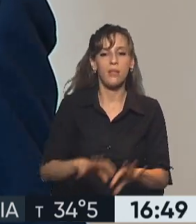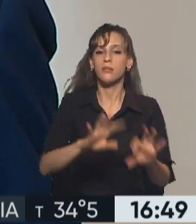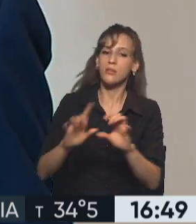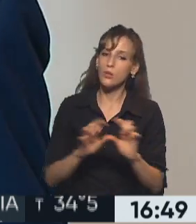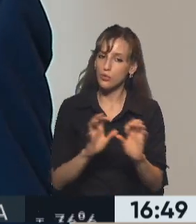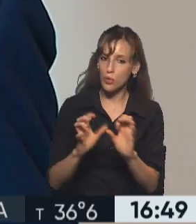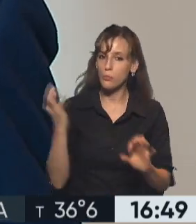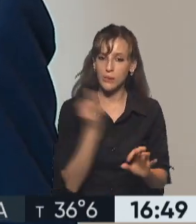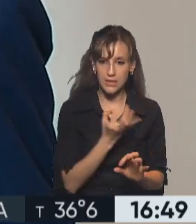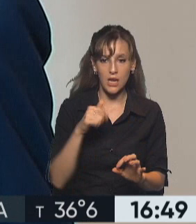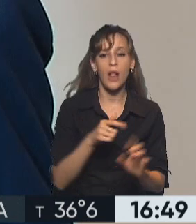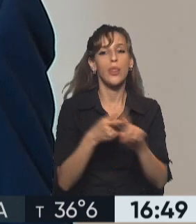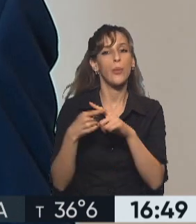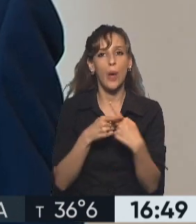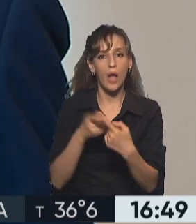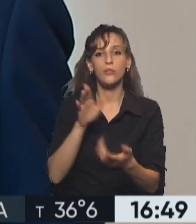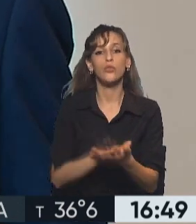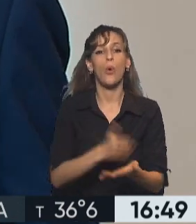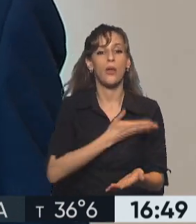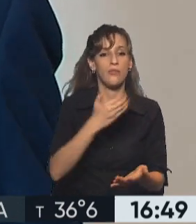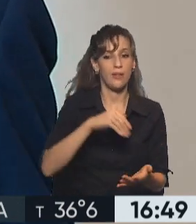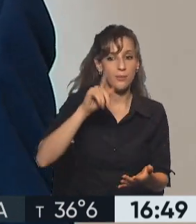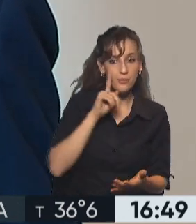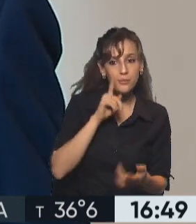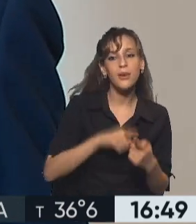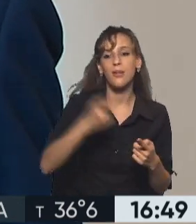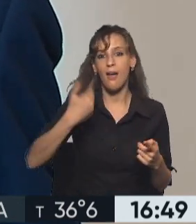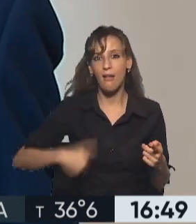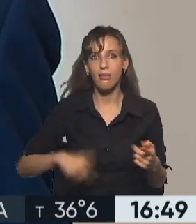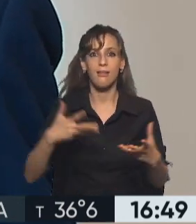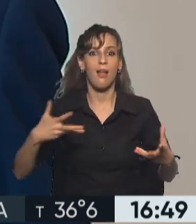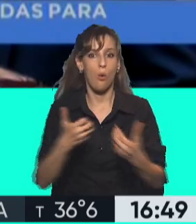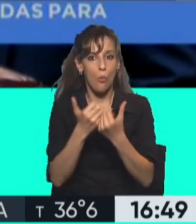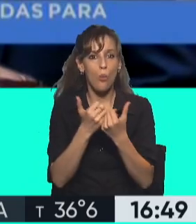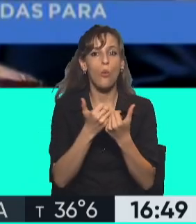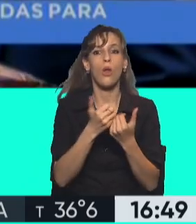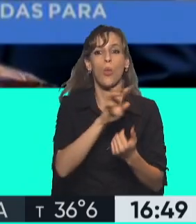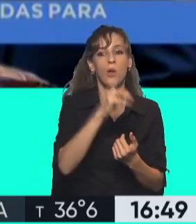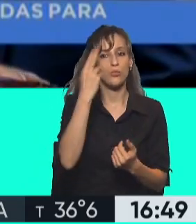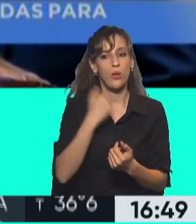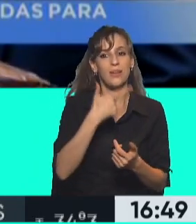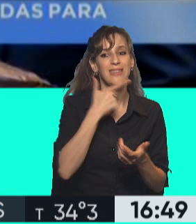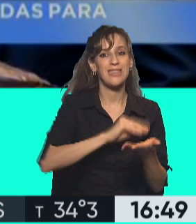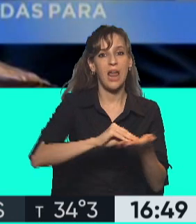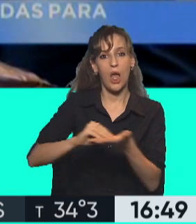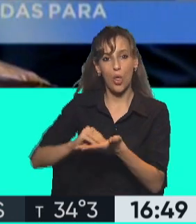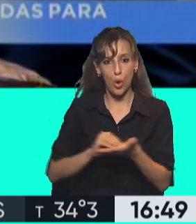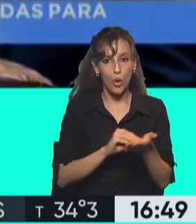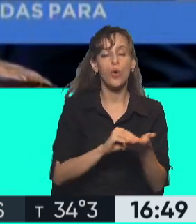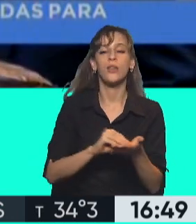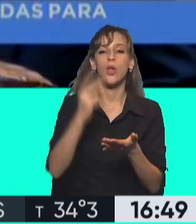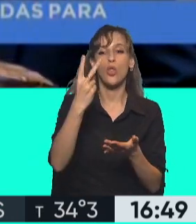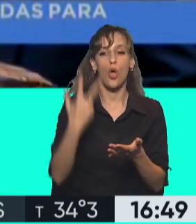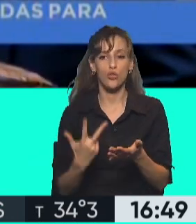debate sobre el acuerdo con el Fondo Monetario Internacional, con 49 senadores sentados en sus bancas, es decir, más de 2/3 de los presentes que